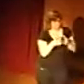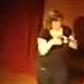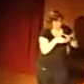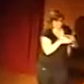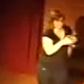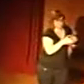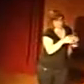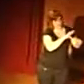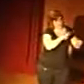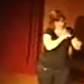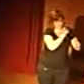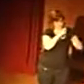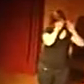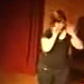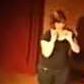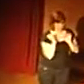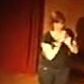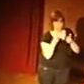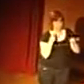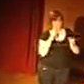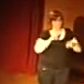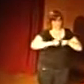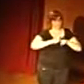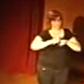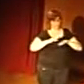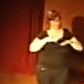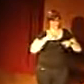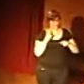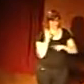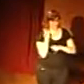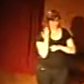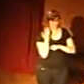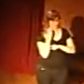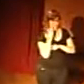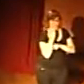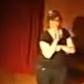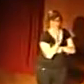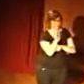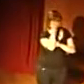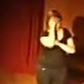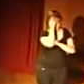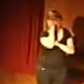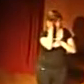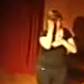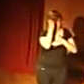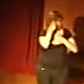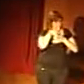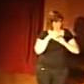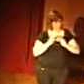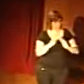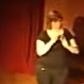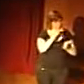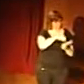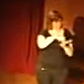esa presencia del movimiento de las de este tipo de epifanías o de presencia física del Rey en sus distintos reales sitios lo